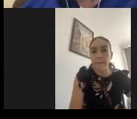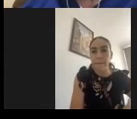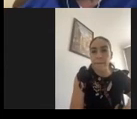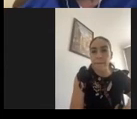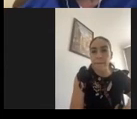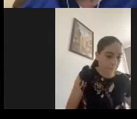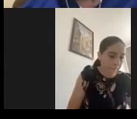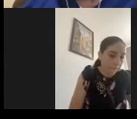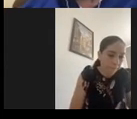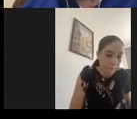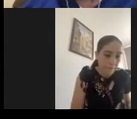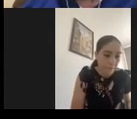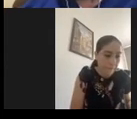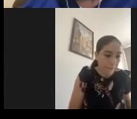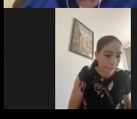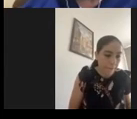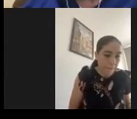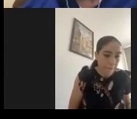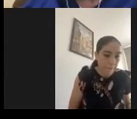ver en la acción